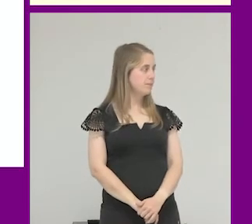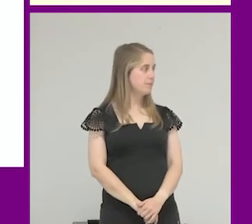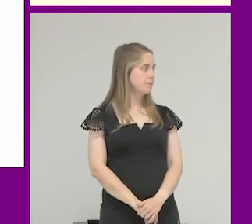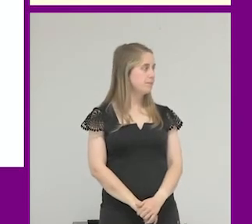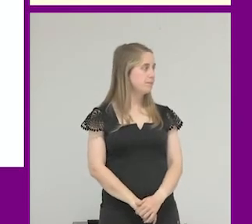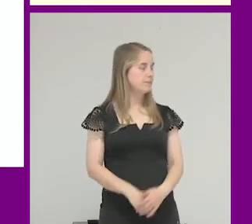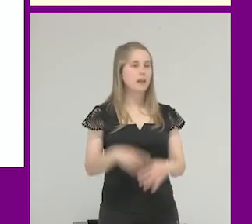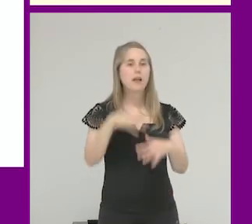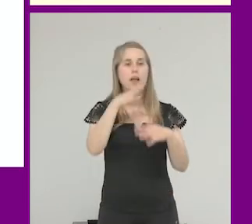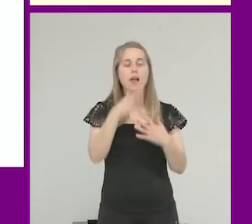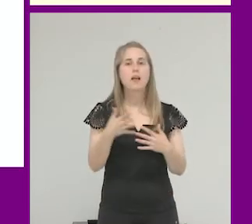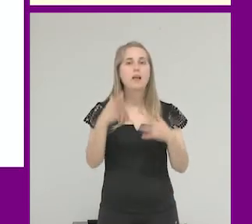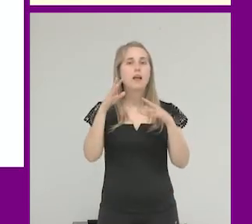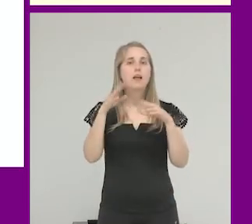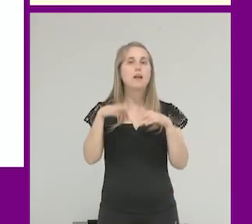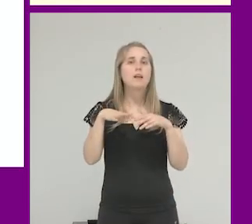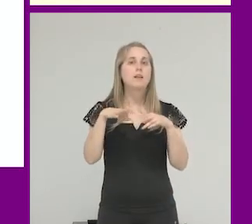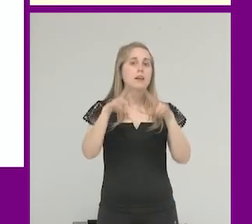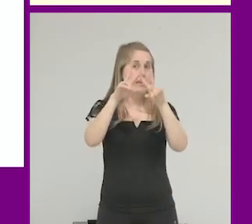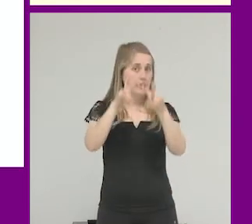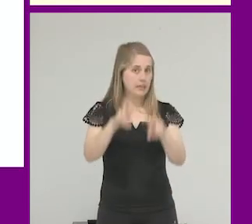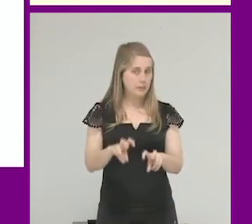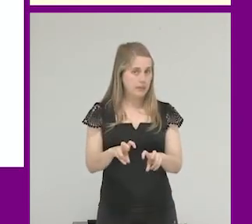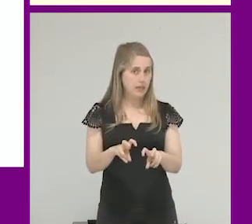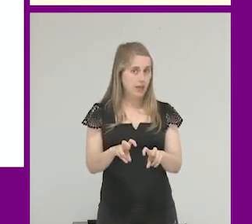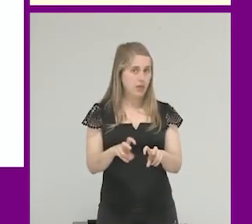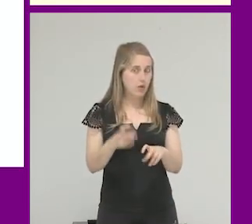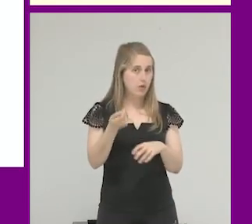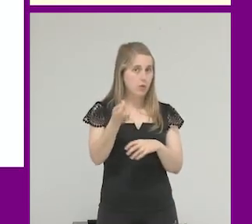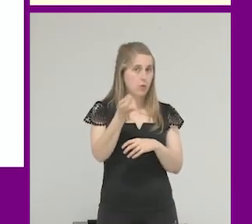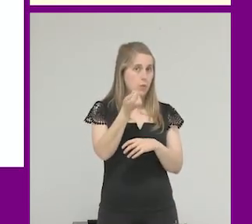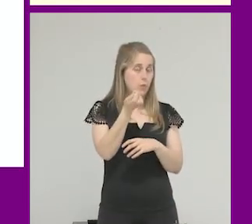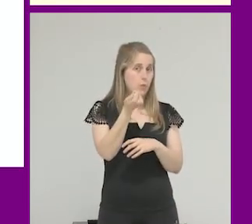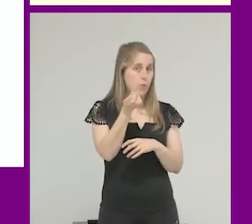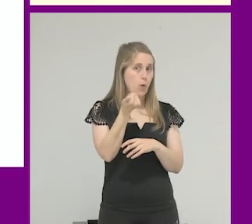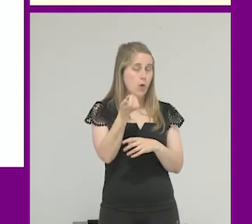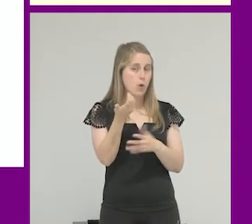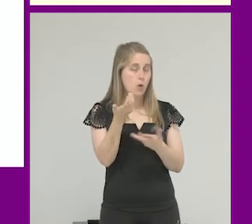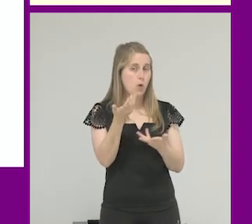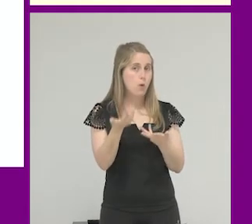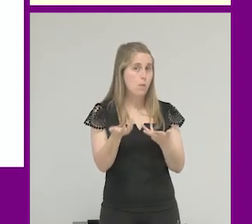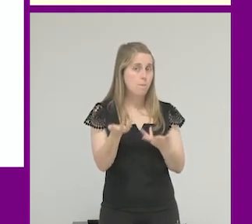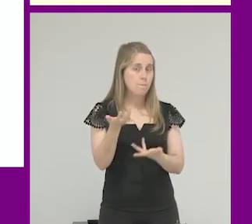Bueno, hau ikerketa egin dugu pizka bat